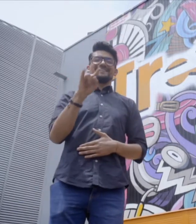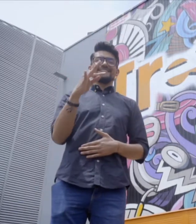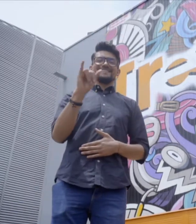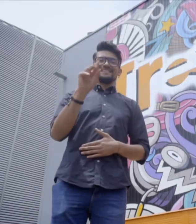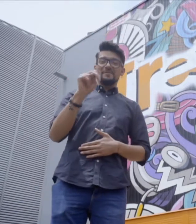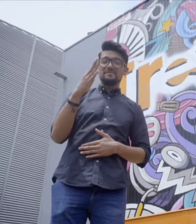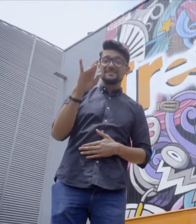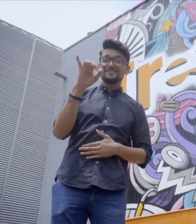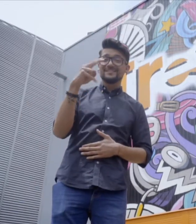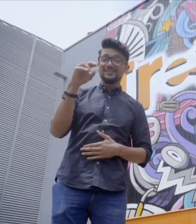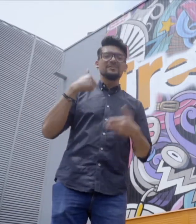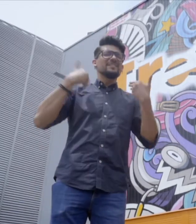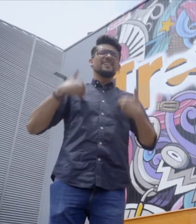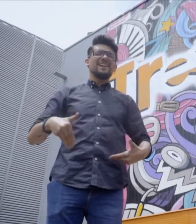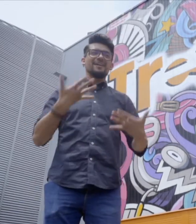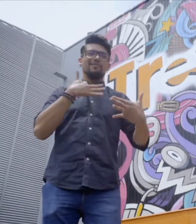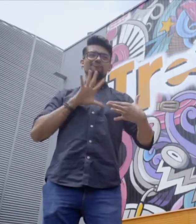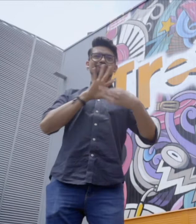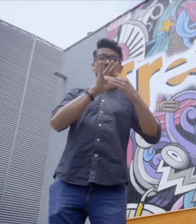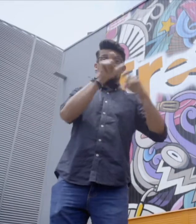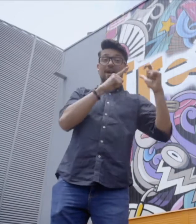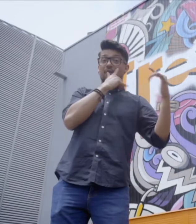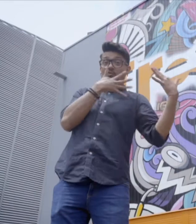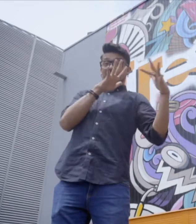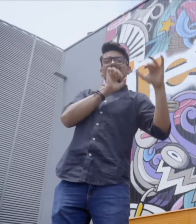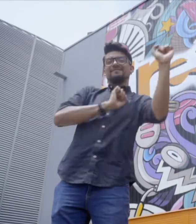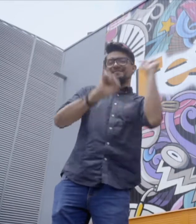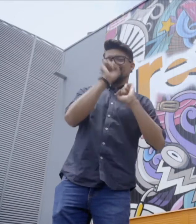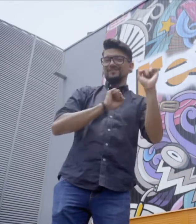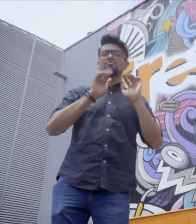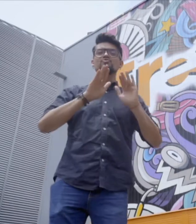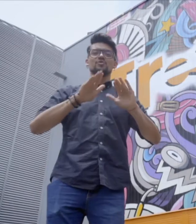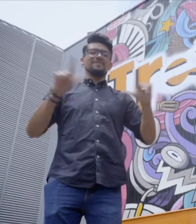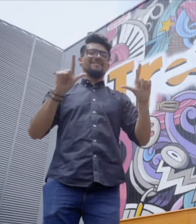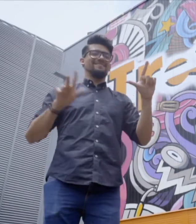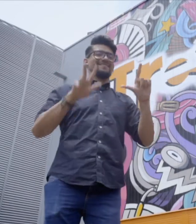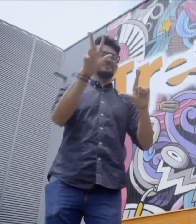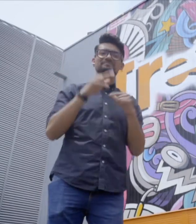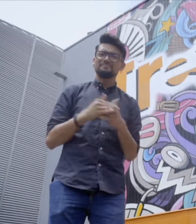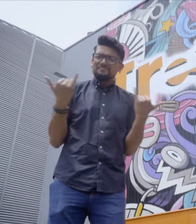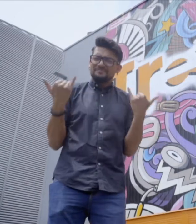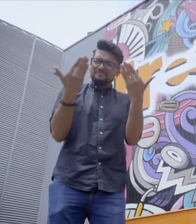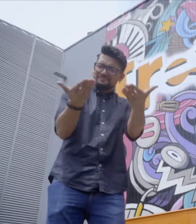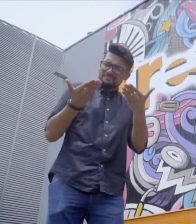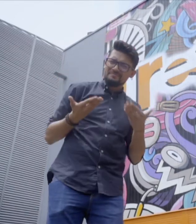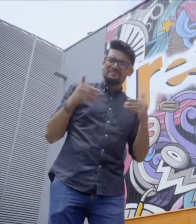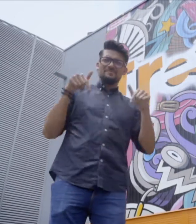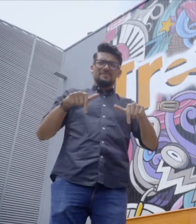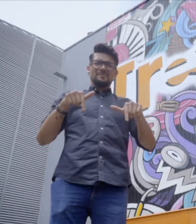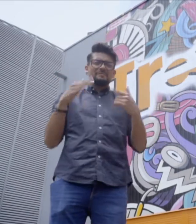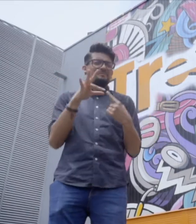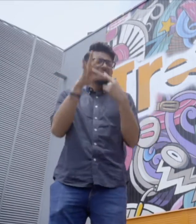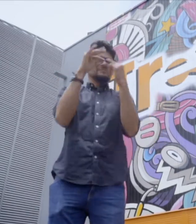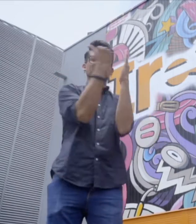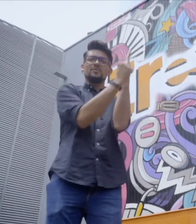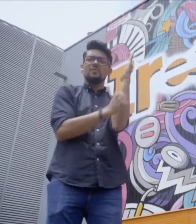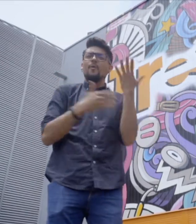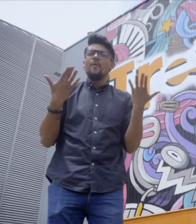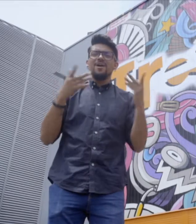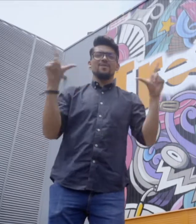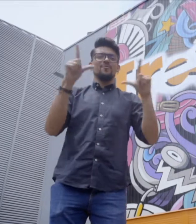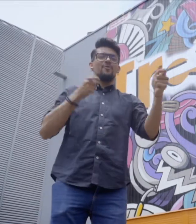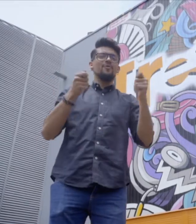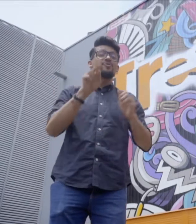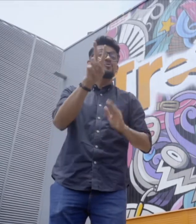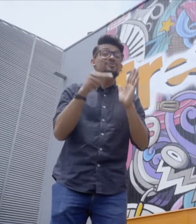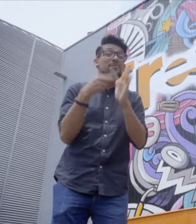Cristian Briceño. Soy el defensor de las audiencias de Canal 13 y les doy la bienvenida a este especial de Toma el Control con